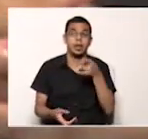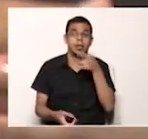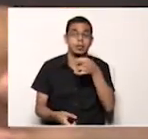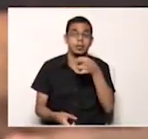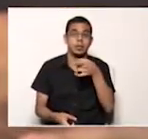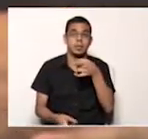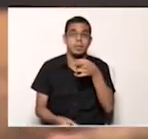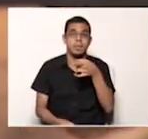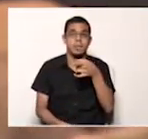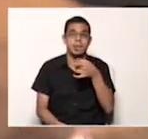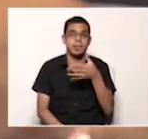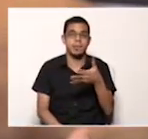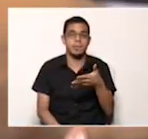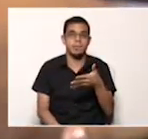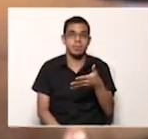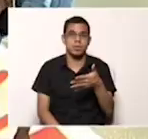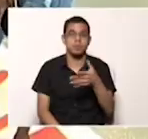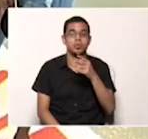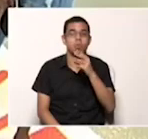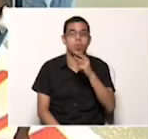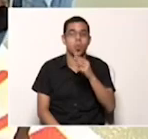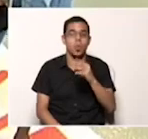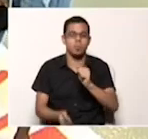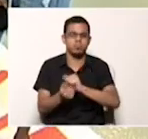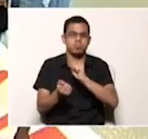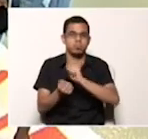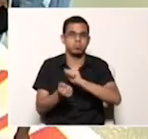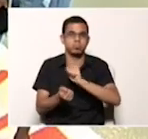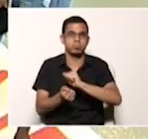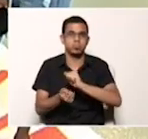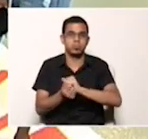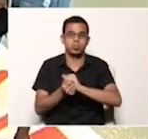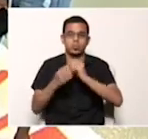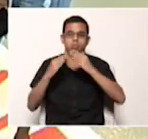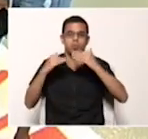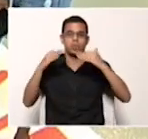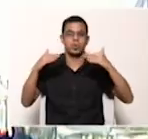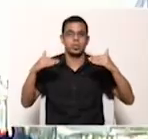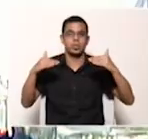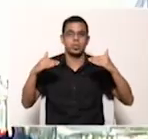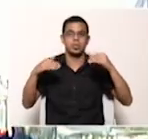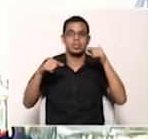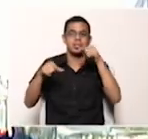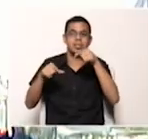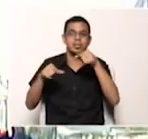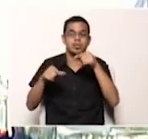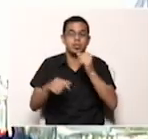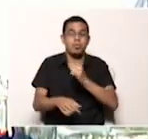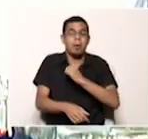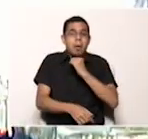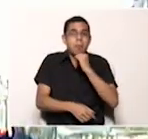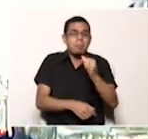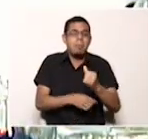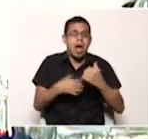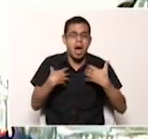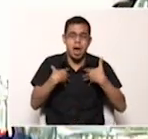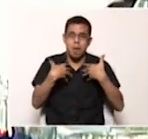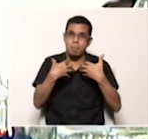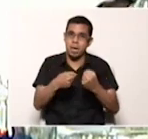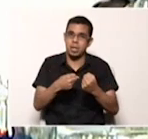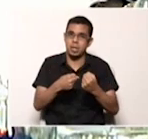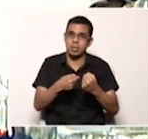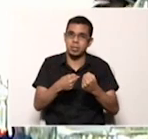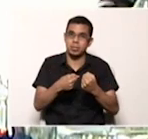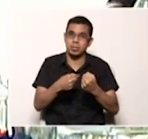mercurio es el único metal en estado líquido, ¿bien? Y es altamente tóxico, que puede entrar a